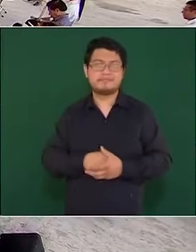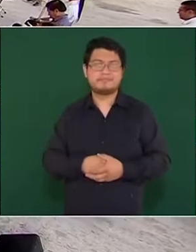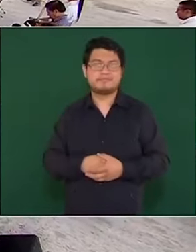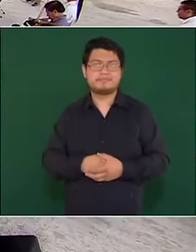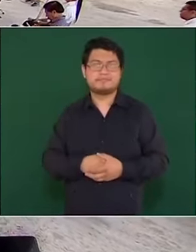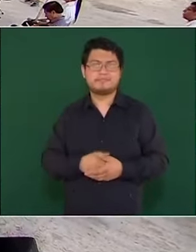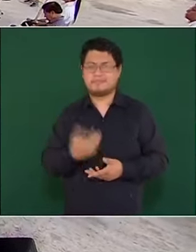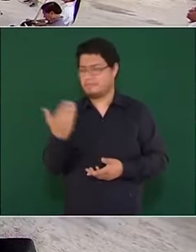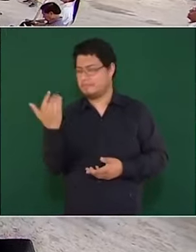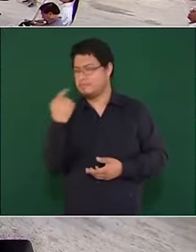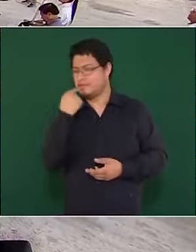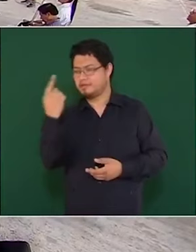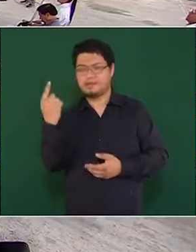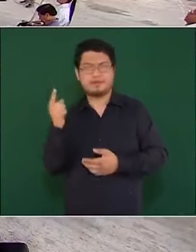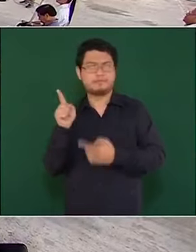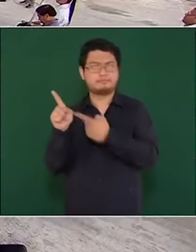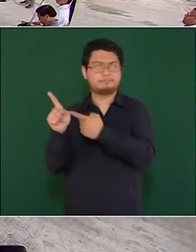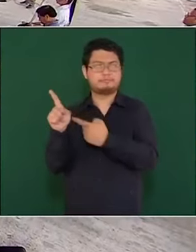señora Xóchitl Gálvez